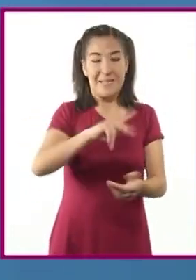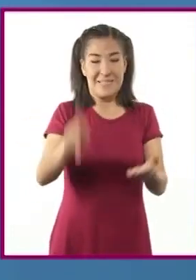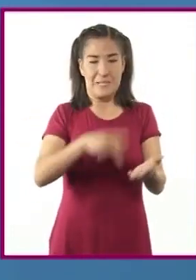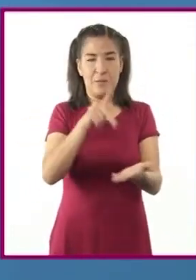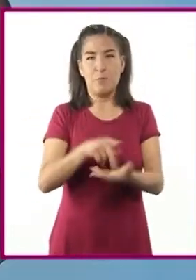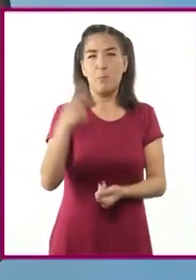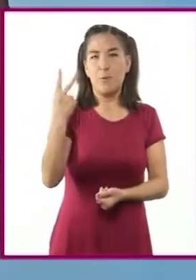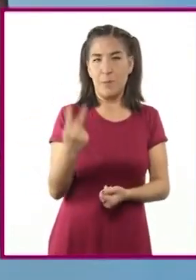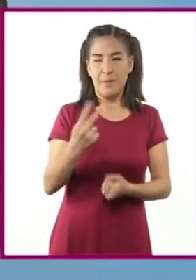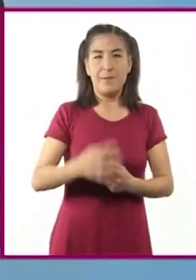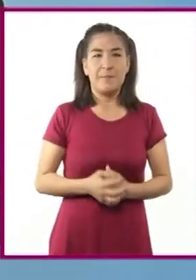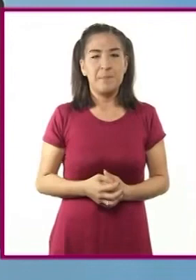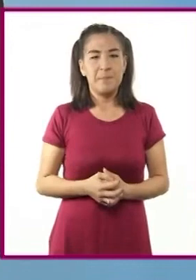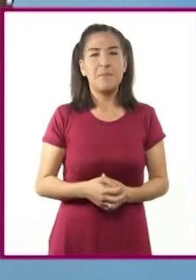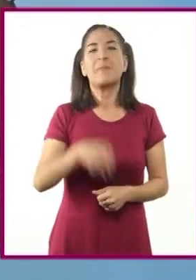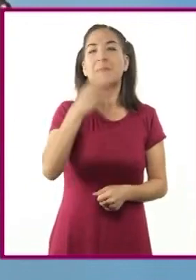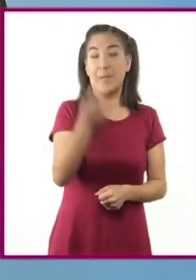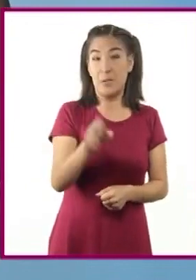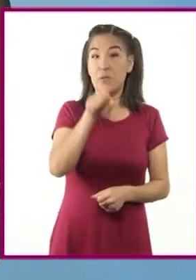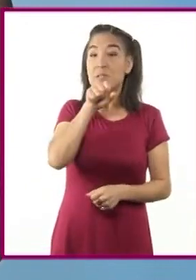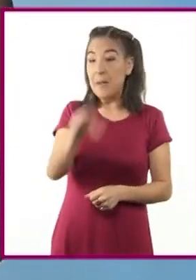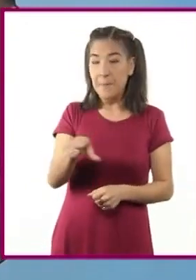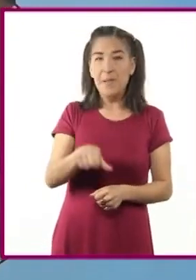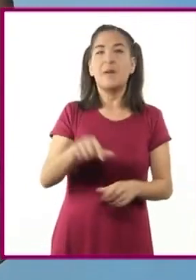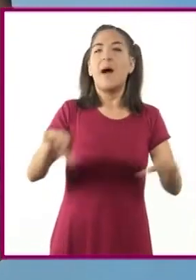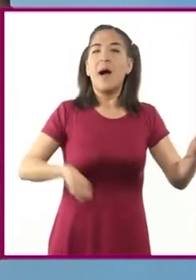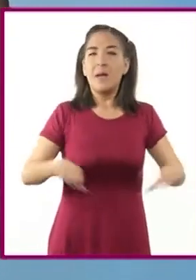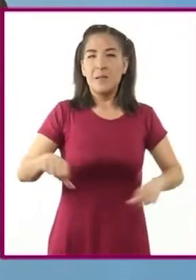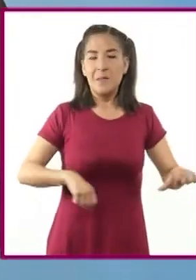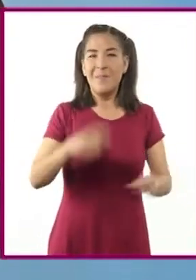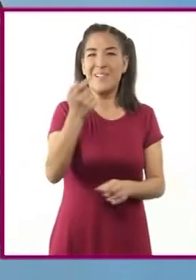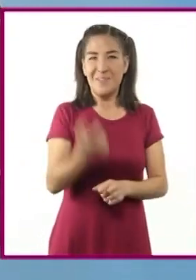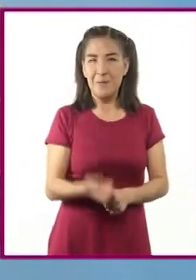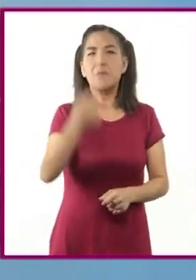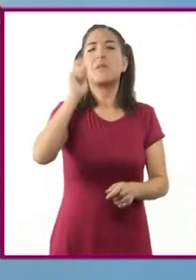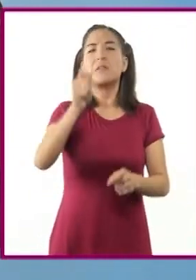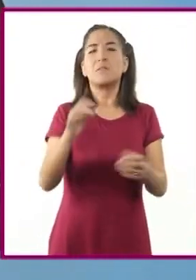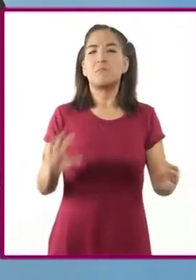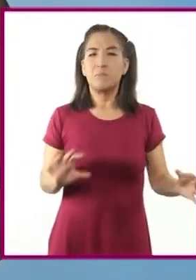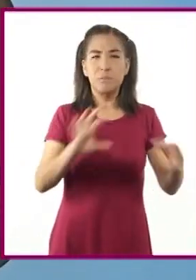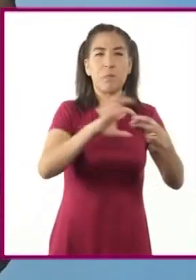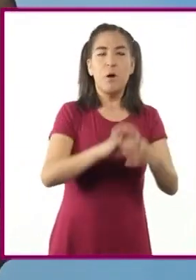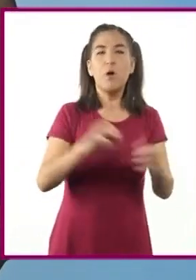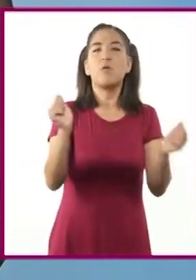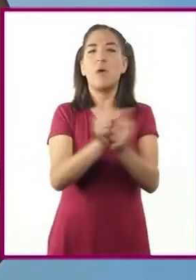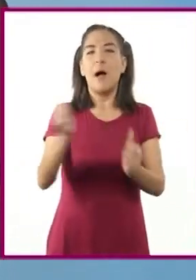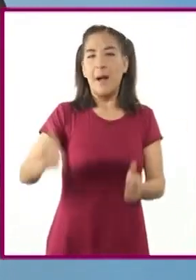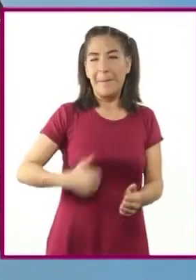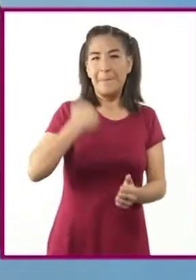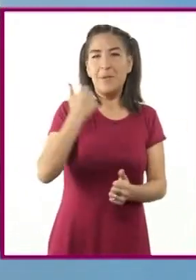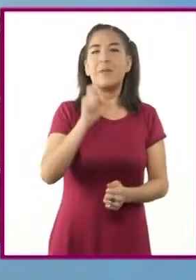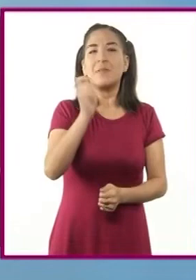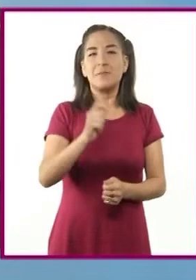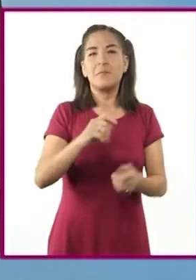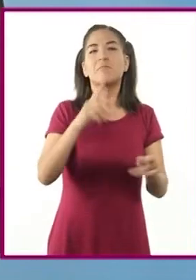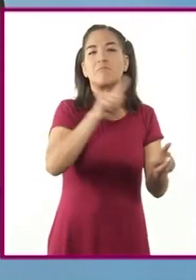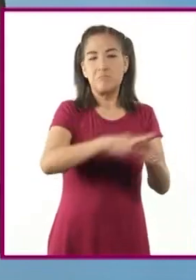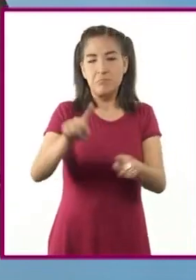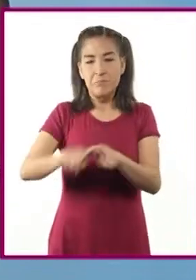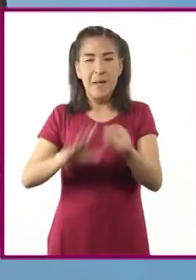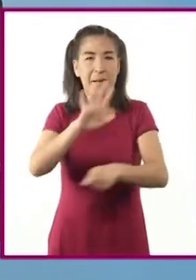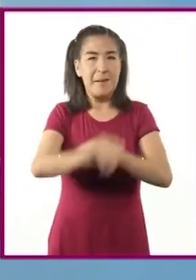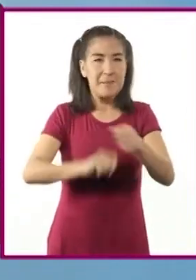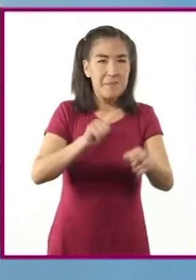cuadrado. Asimismo, las actividades económicas se relacionan con el aprovechamiento de los recursos